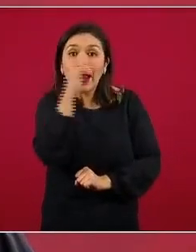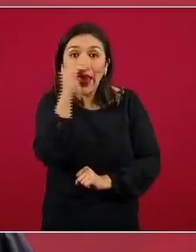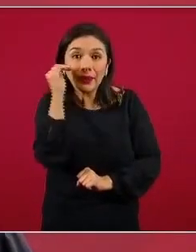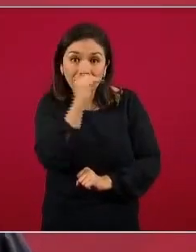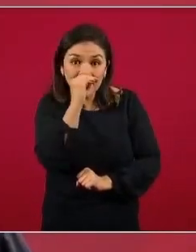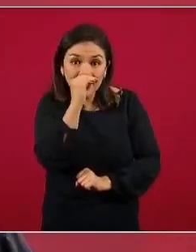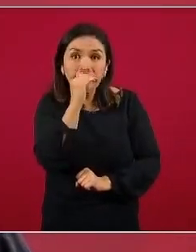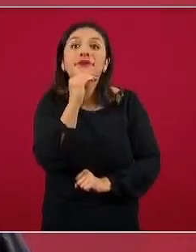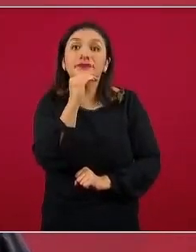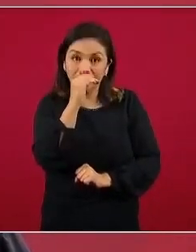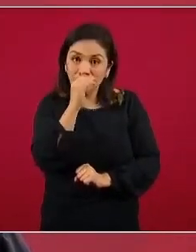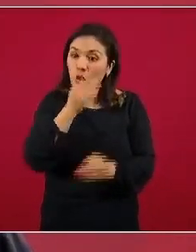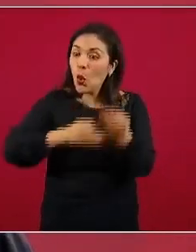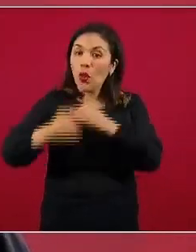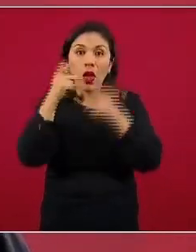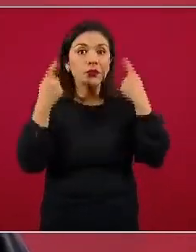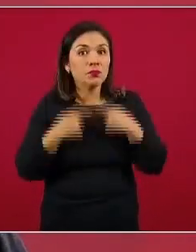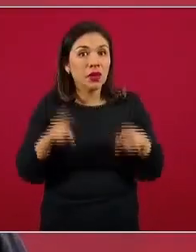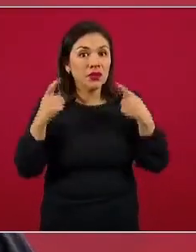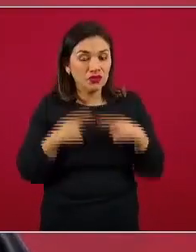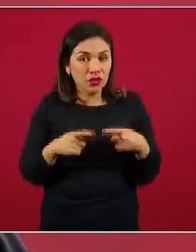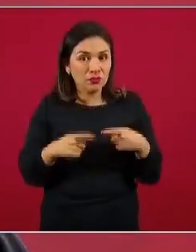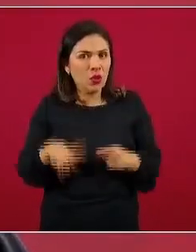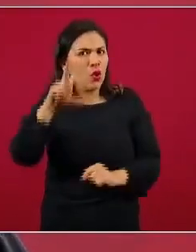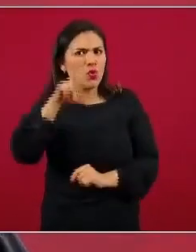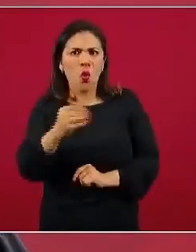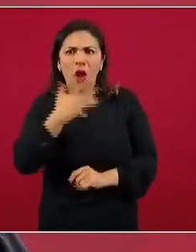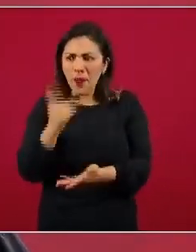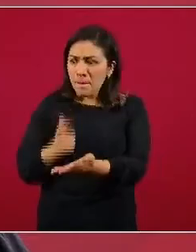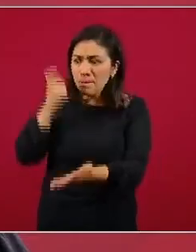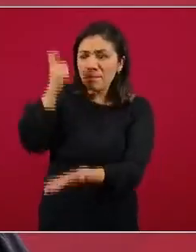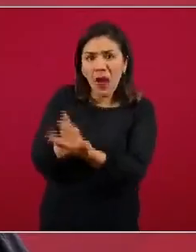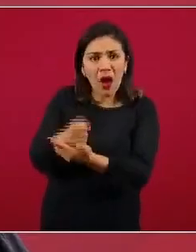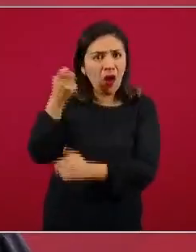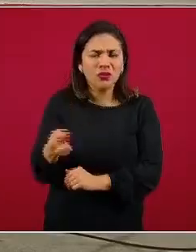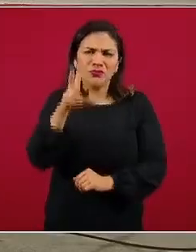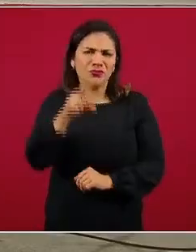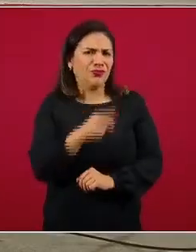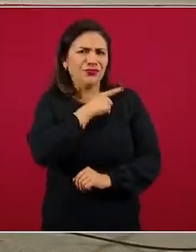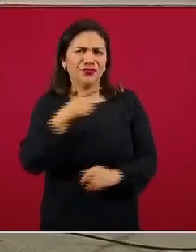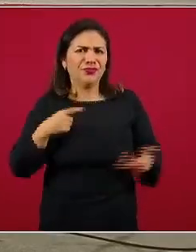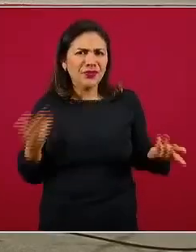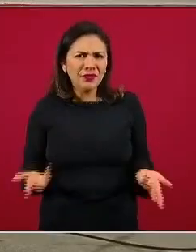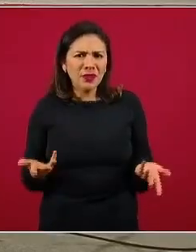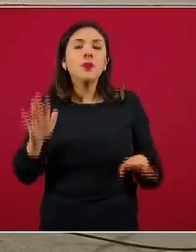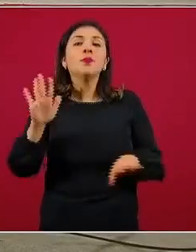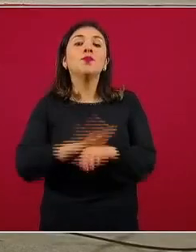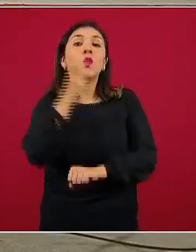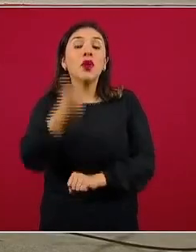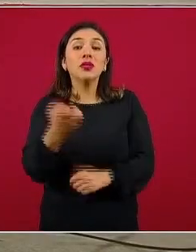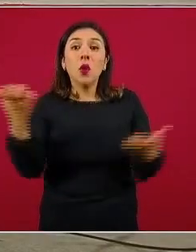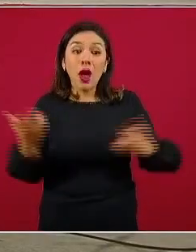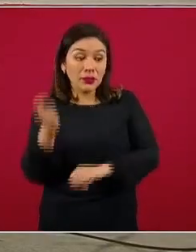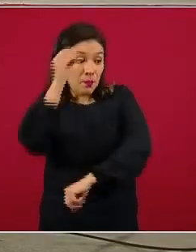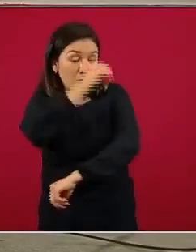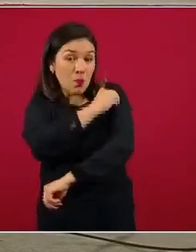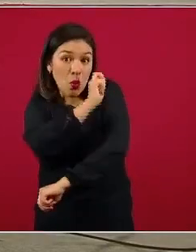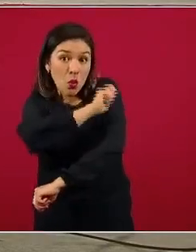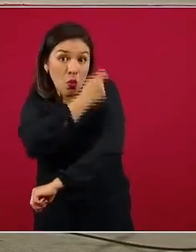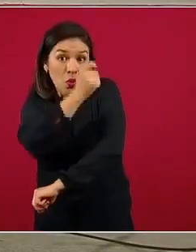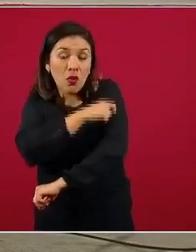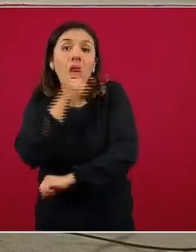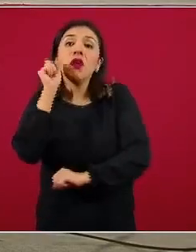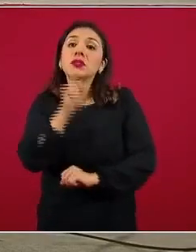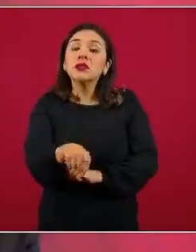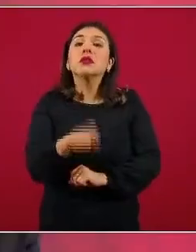gratuita para la población. La población no va a tener que pagar por esta vacuna, ¿no? Por lo tanto, la aplicación de la misma será